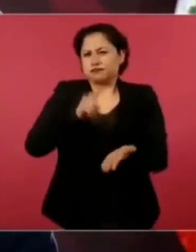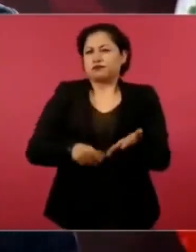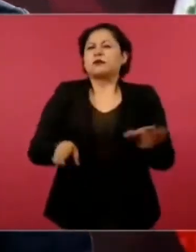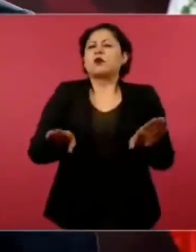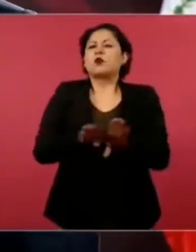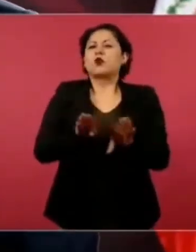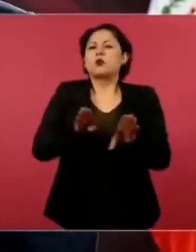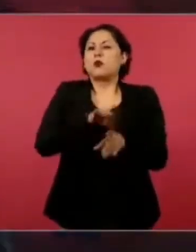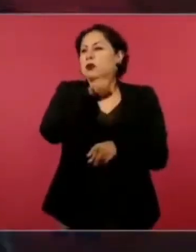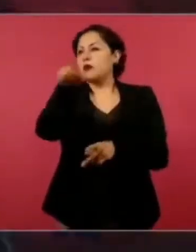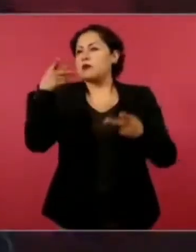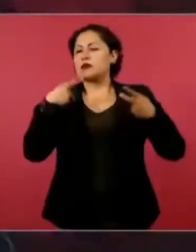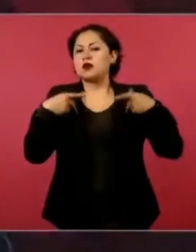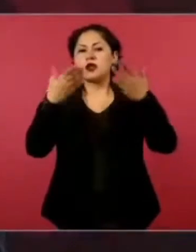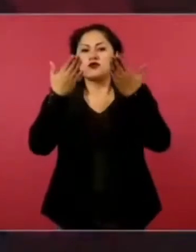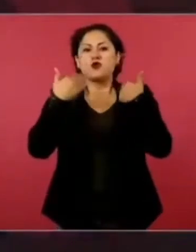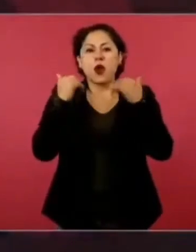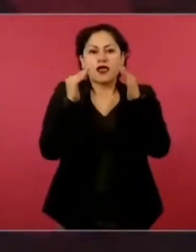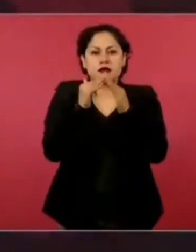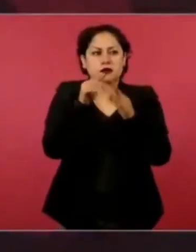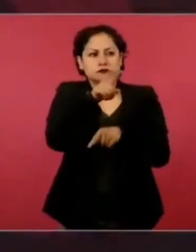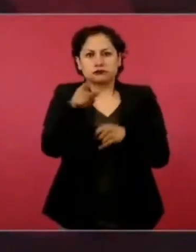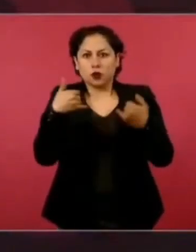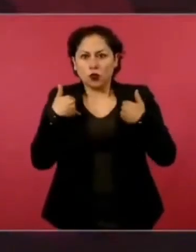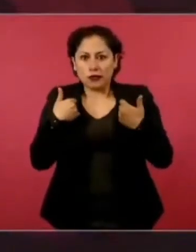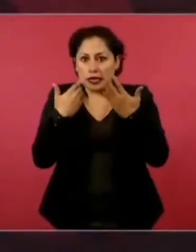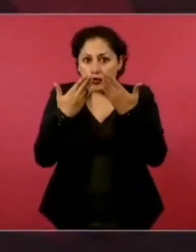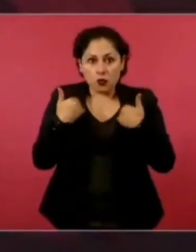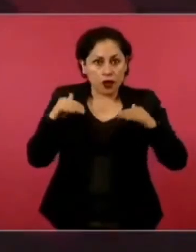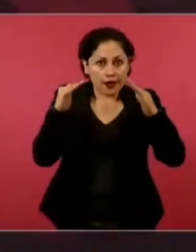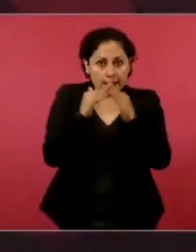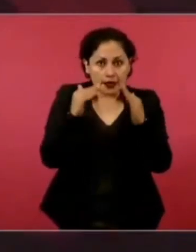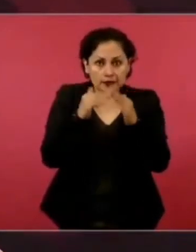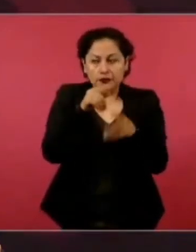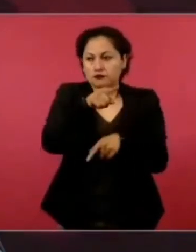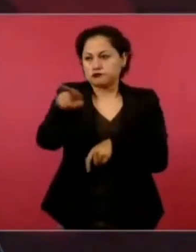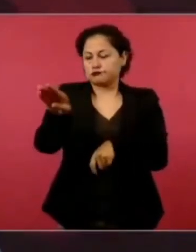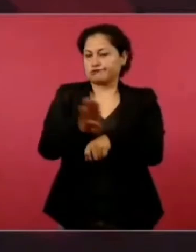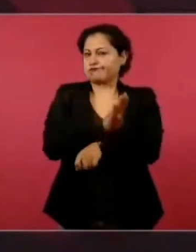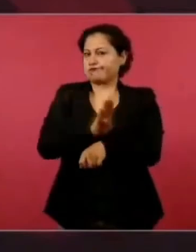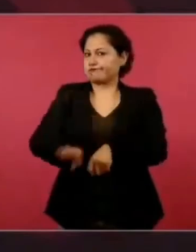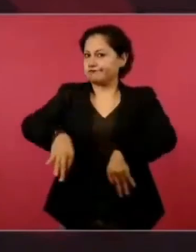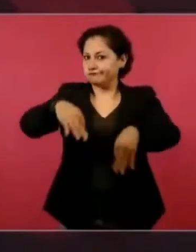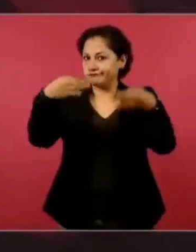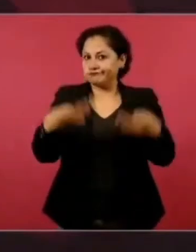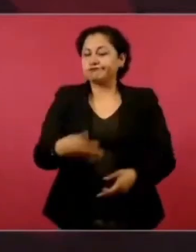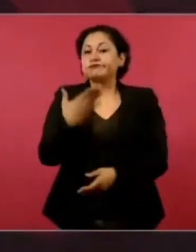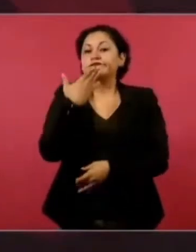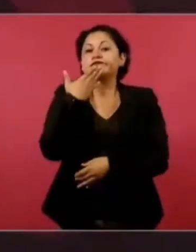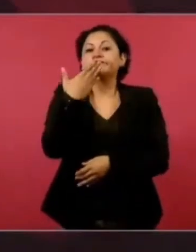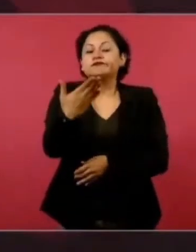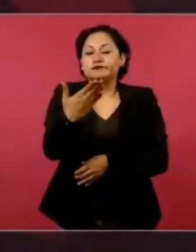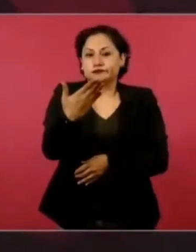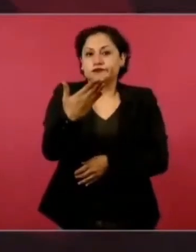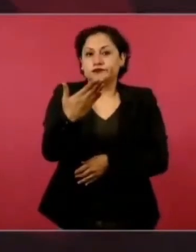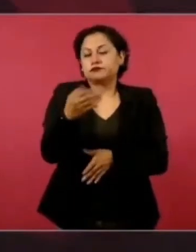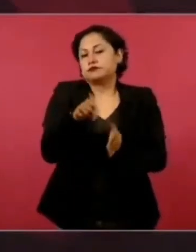los que no tienen vivienda, los jóvenes que se